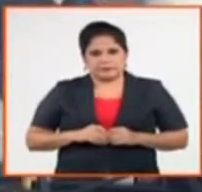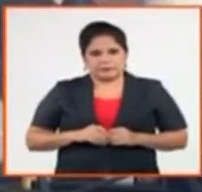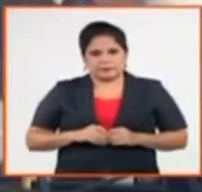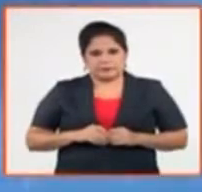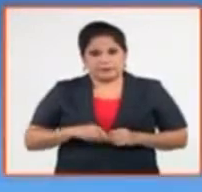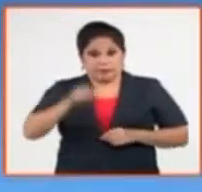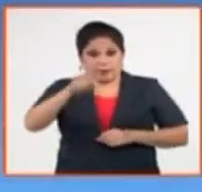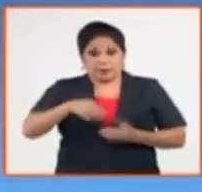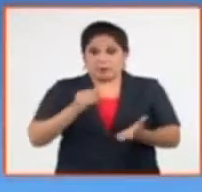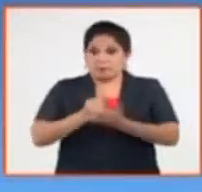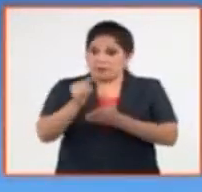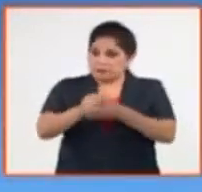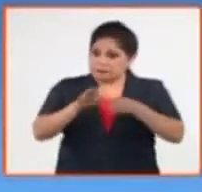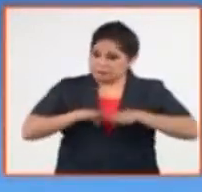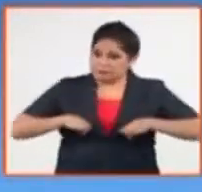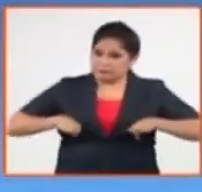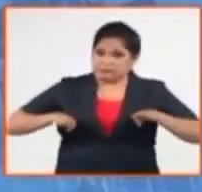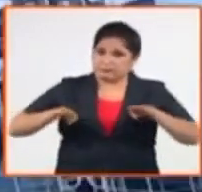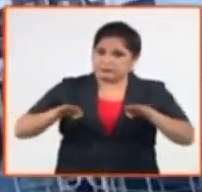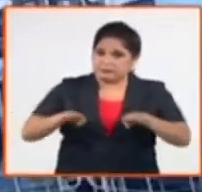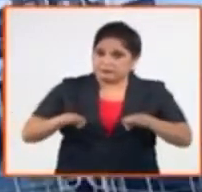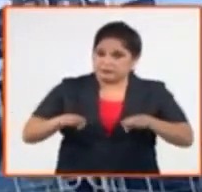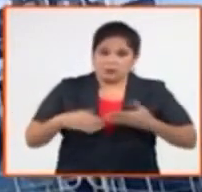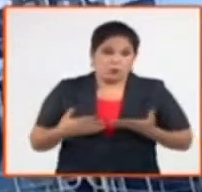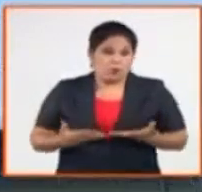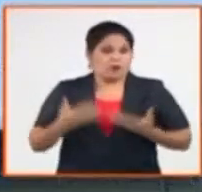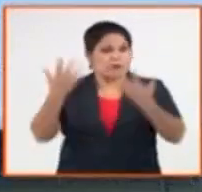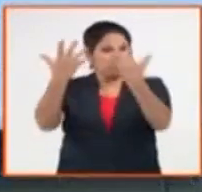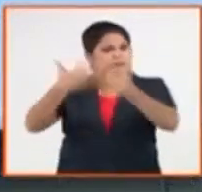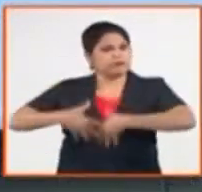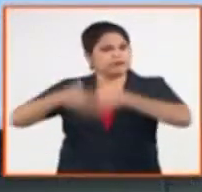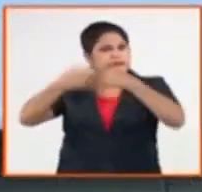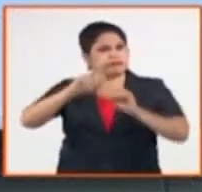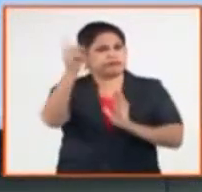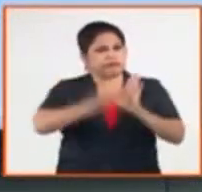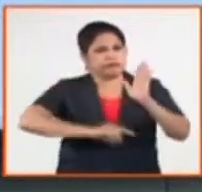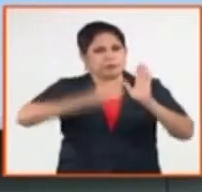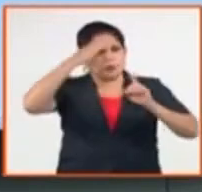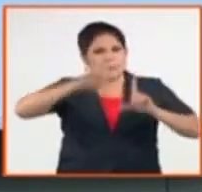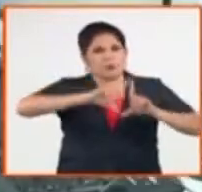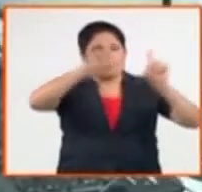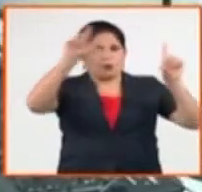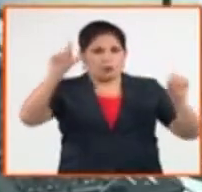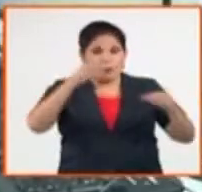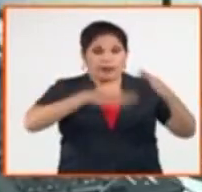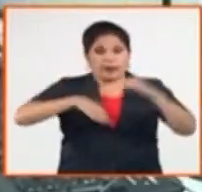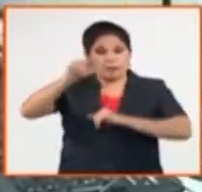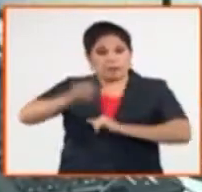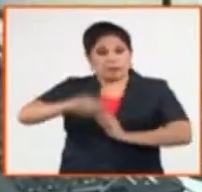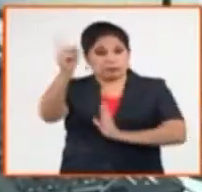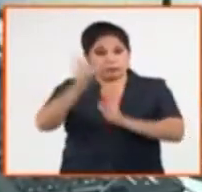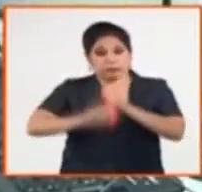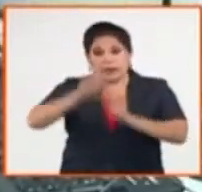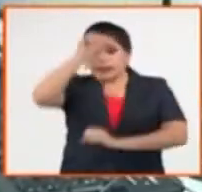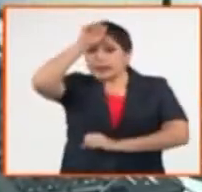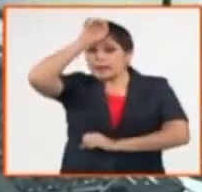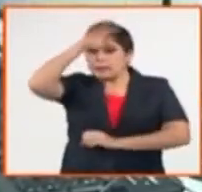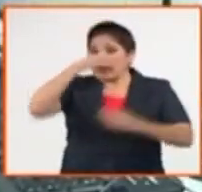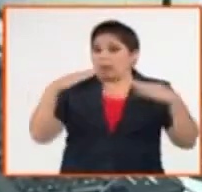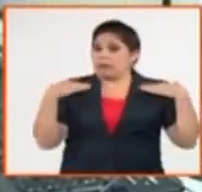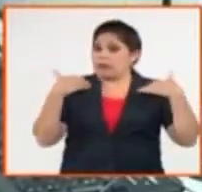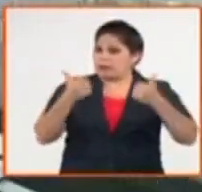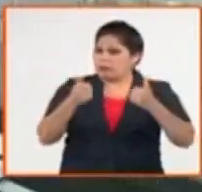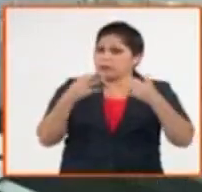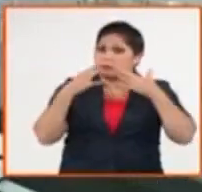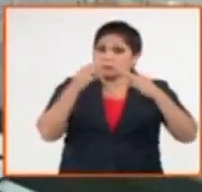Este miércoles en la mesa redonda, la generación eléctrica en Cuba. El ministro de Energía y Minas y directivos principales